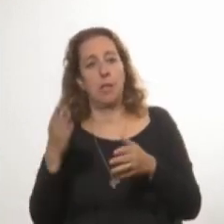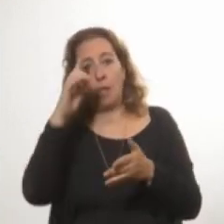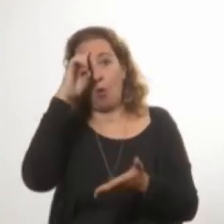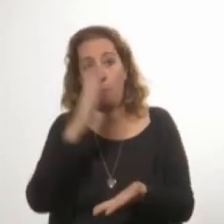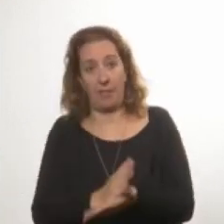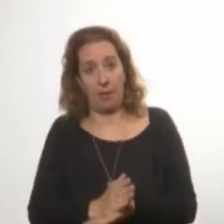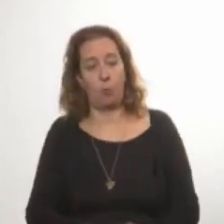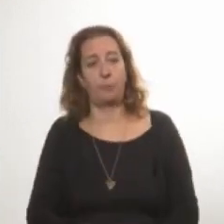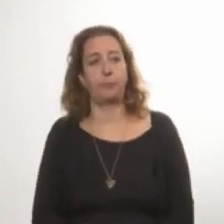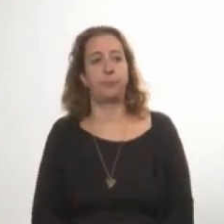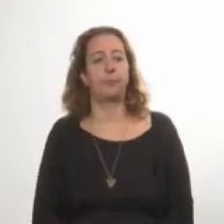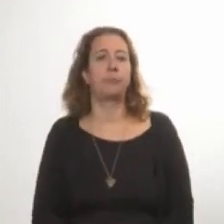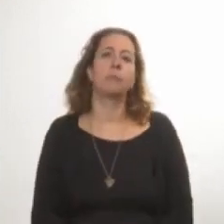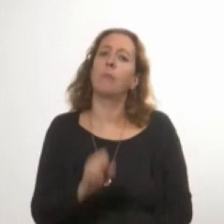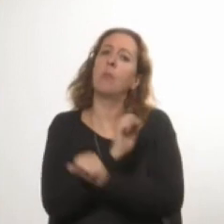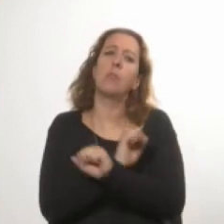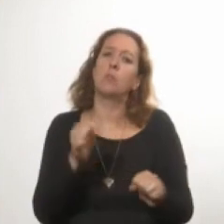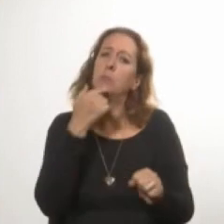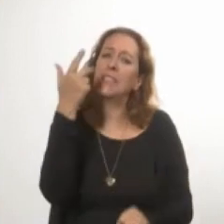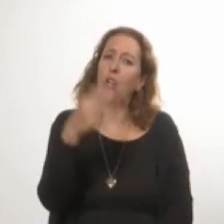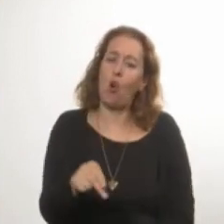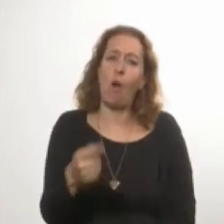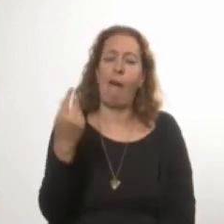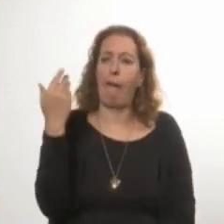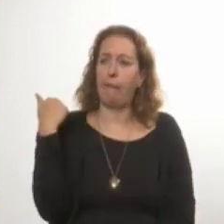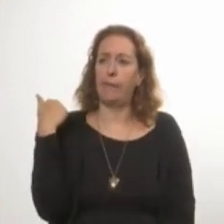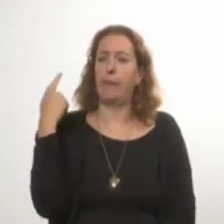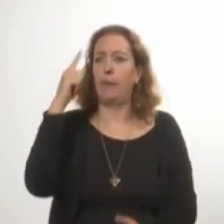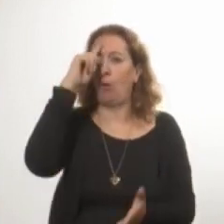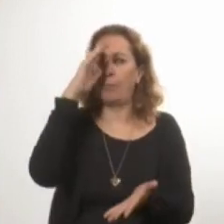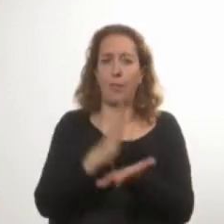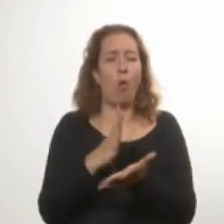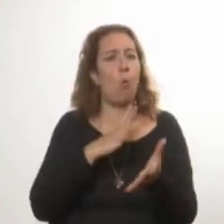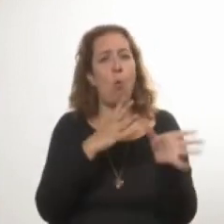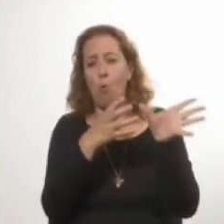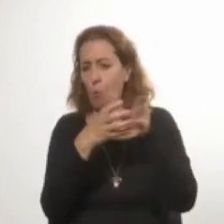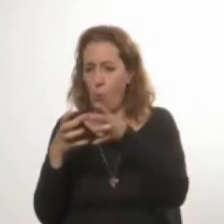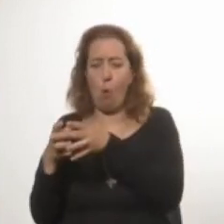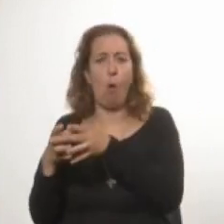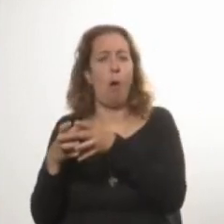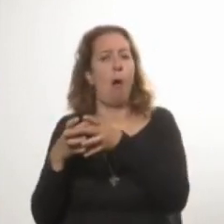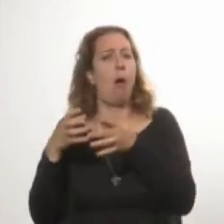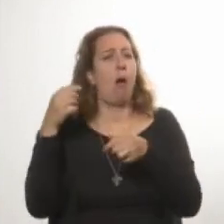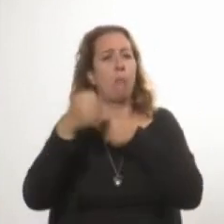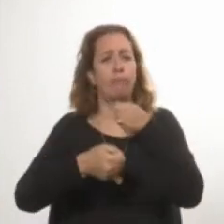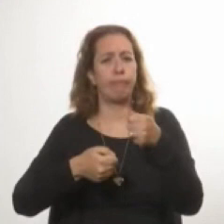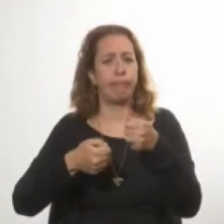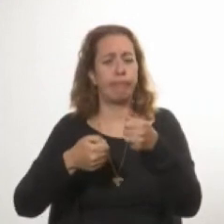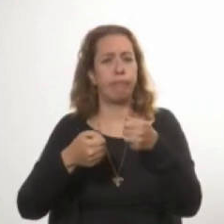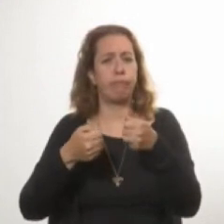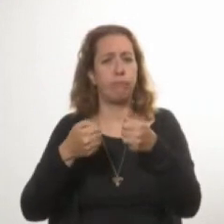Estado. No puede negarse que antes del golpe de Estado hubo grupos que aplicaron políticas